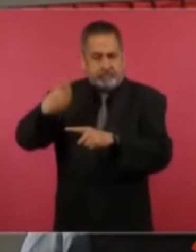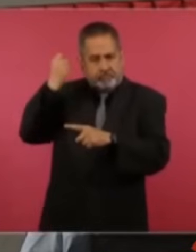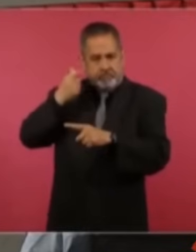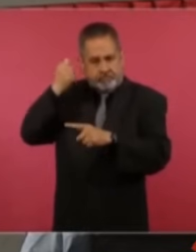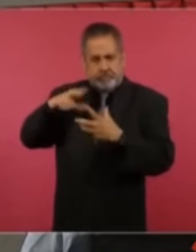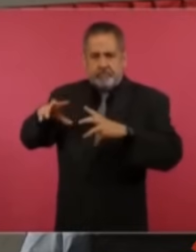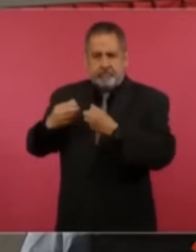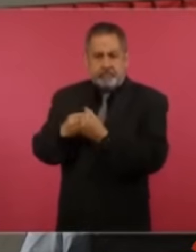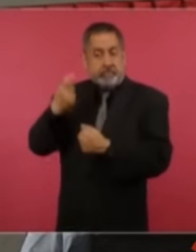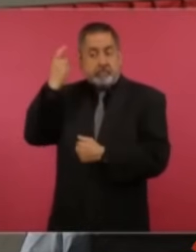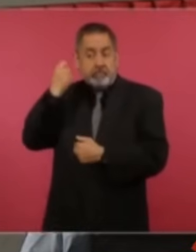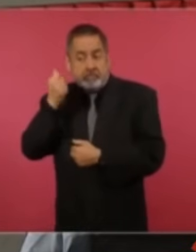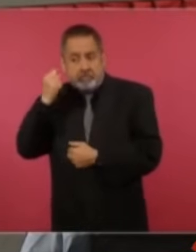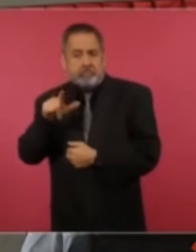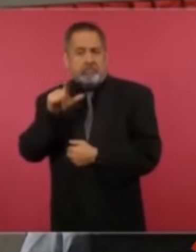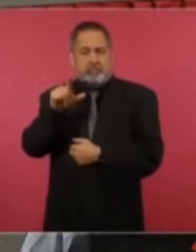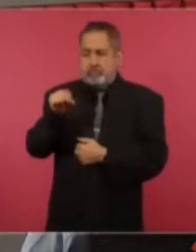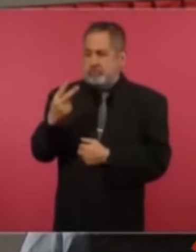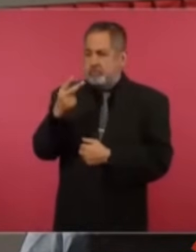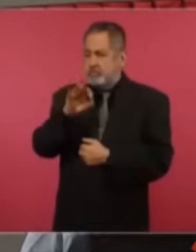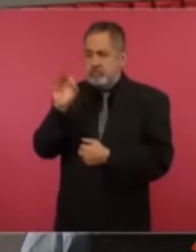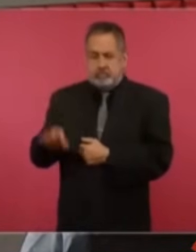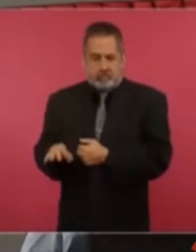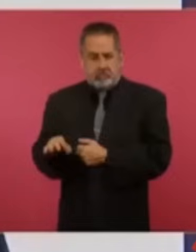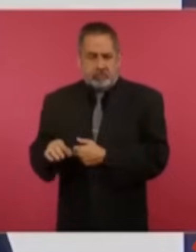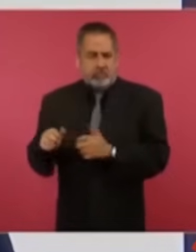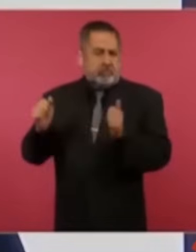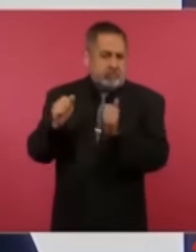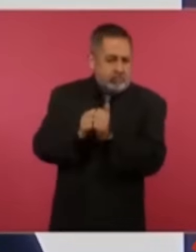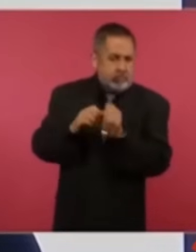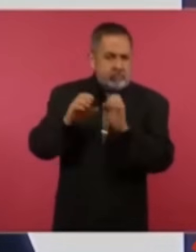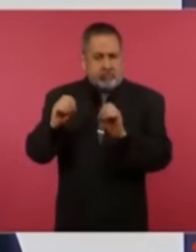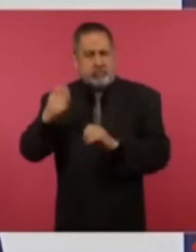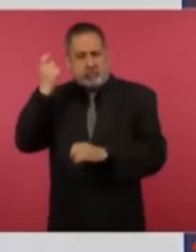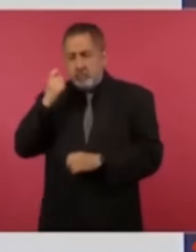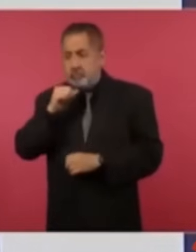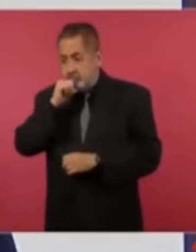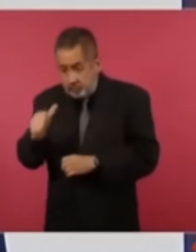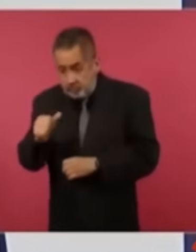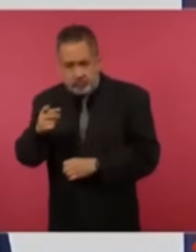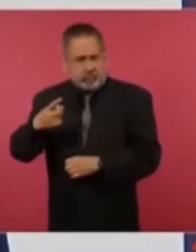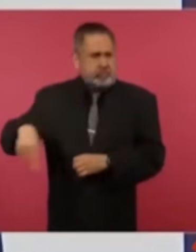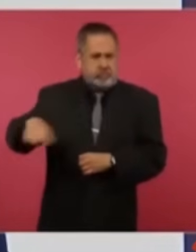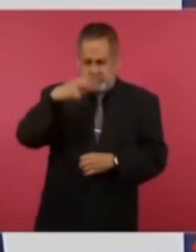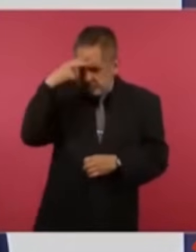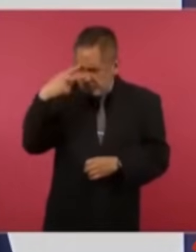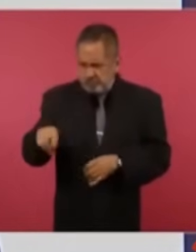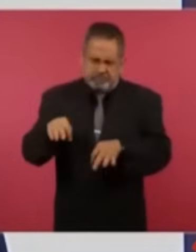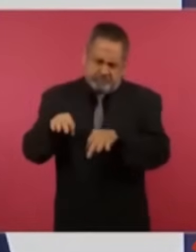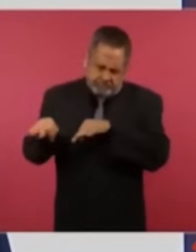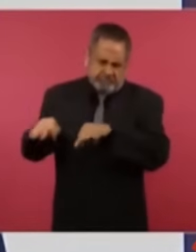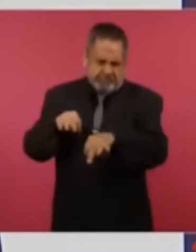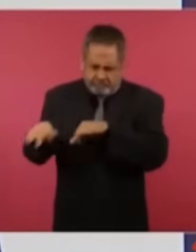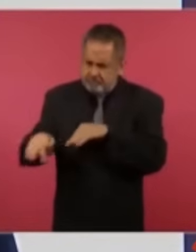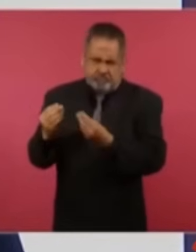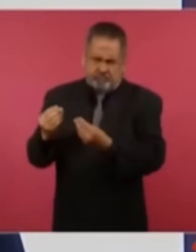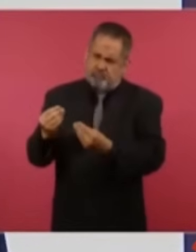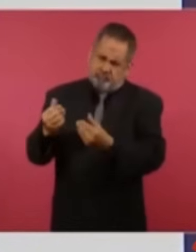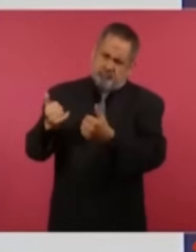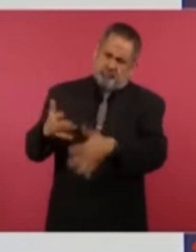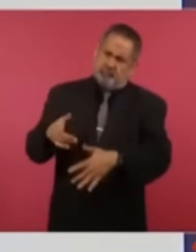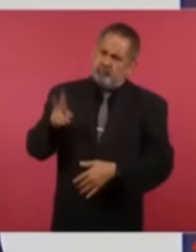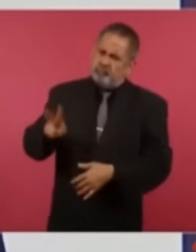17.2%. Con o sin programas sociales, los mexicanos trabajan igual. Es